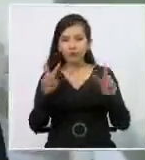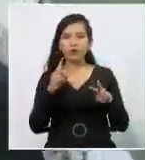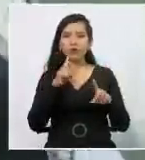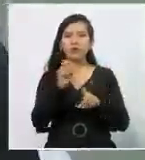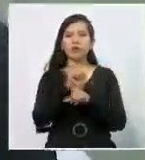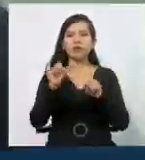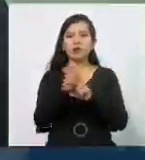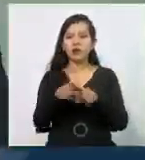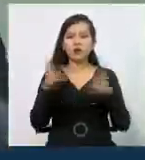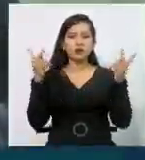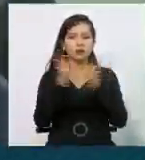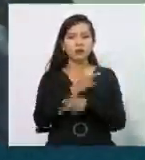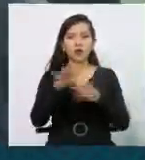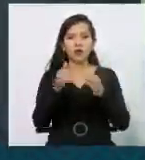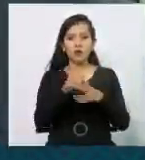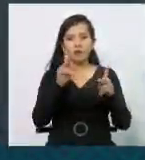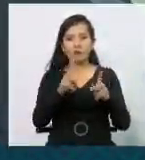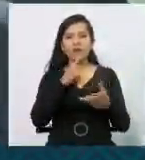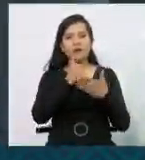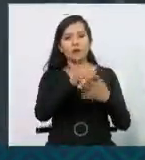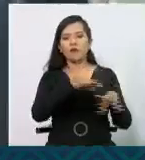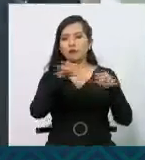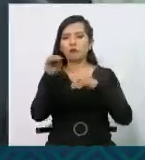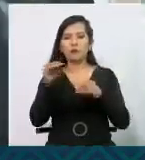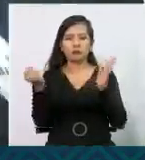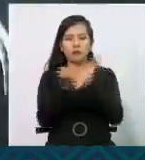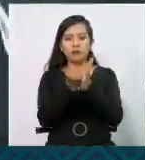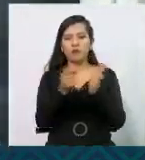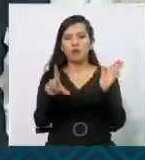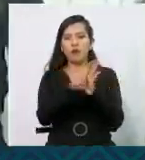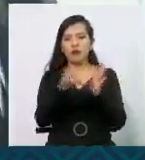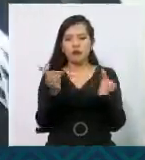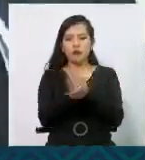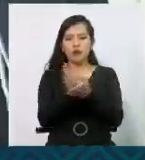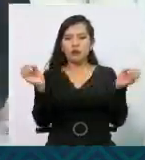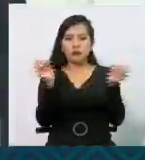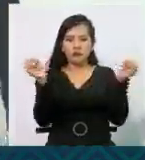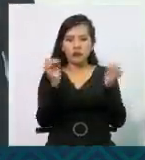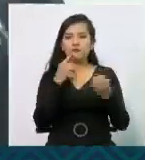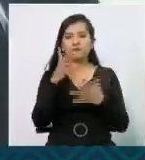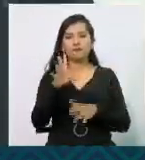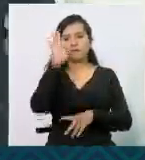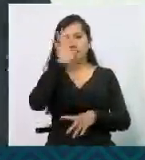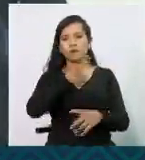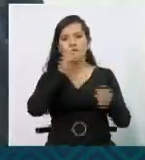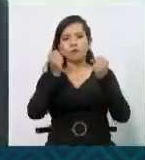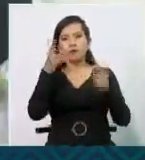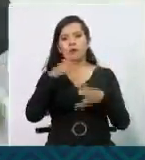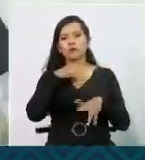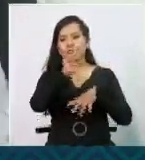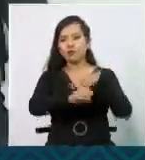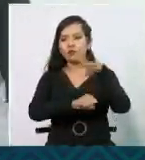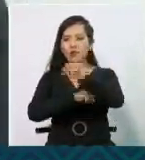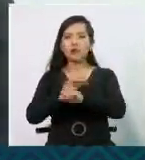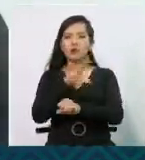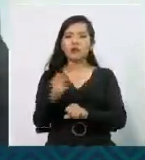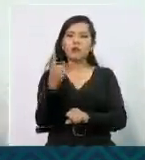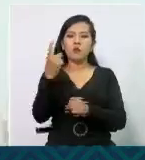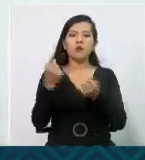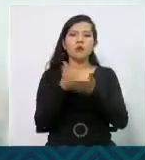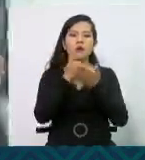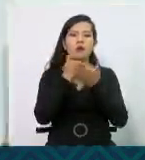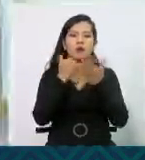este ilícito de tráfico de personas, se procede a la aprehensión de los conductores más un ayudante de estos vehículos, así como